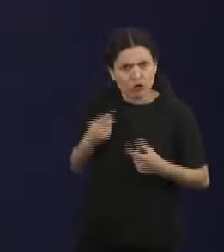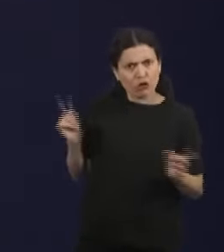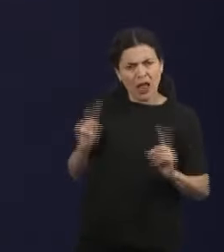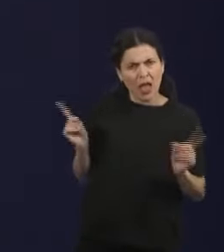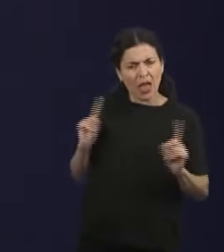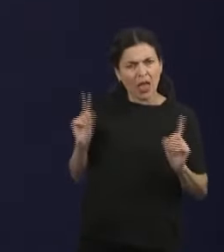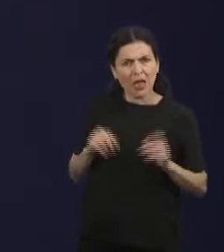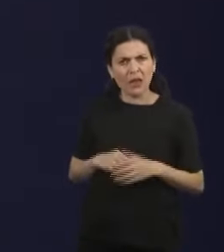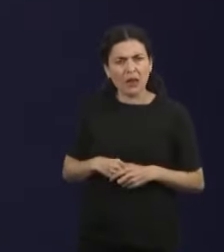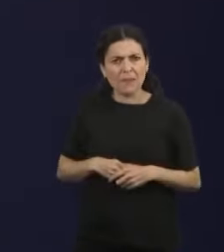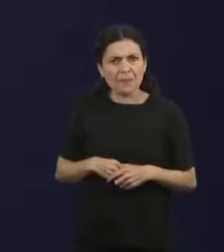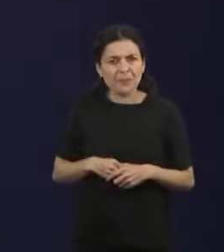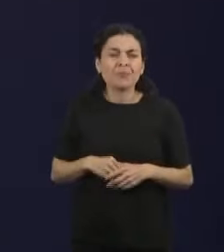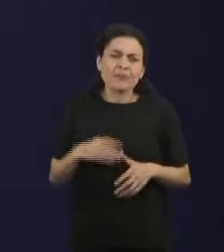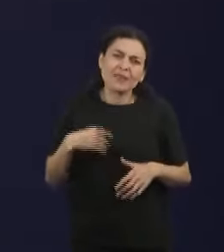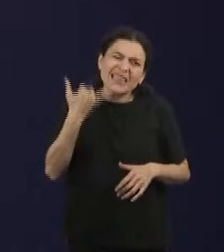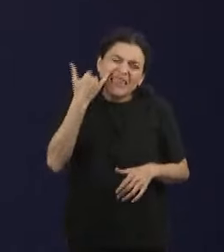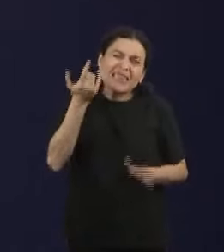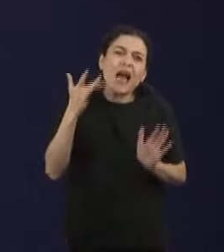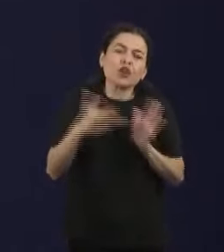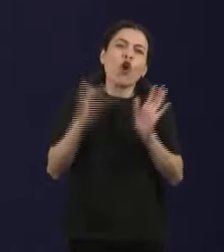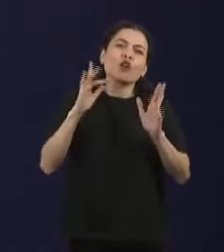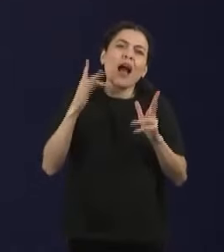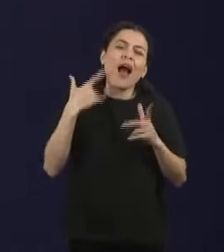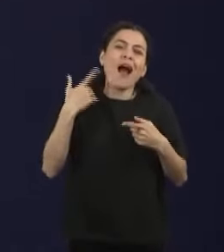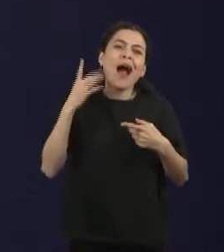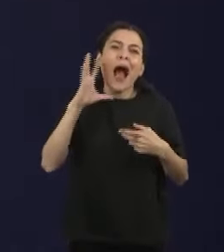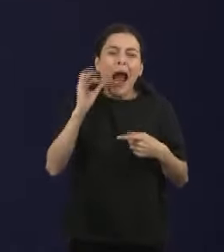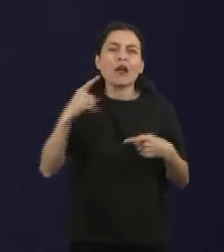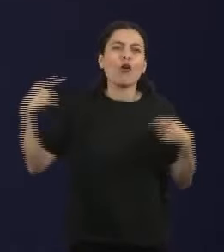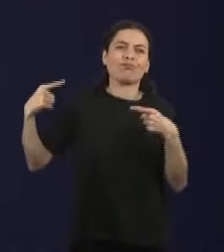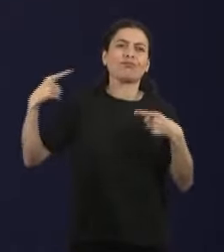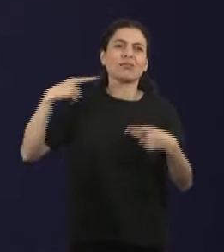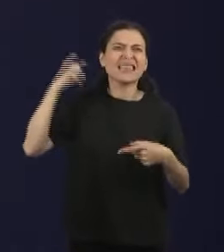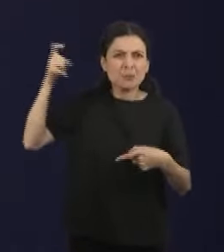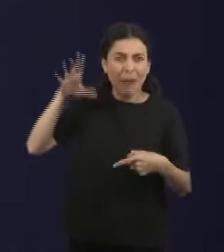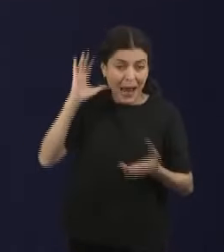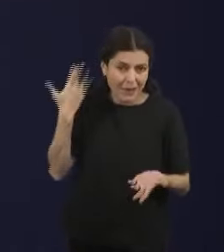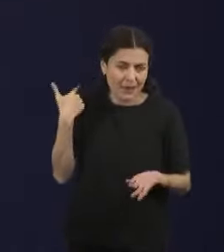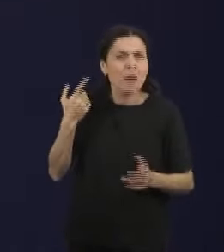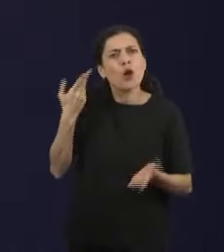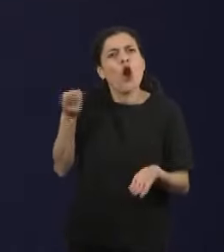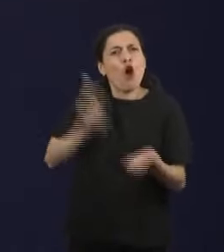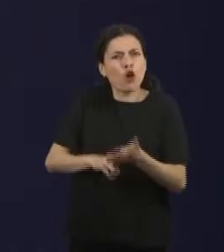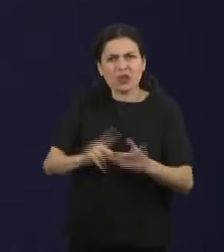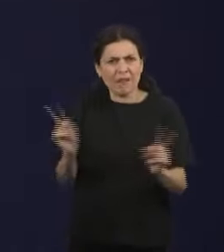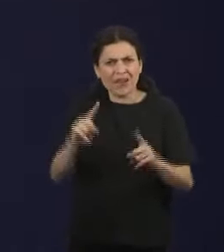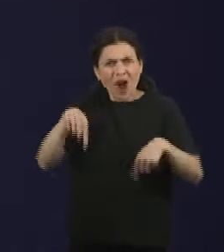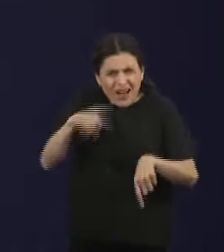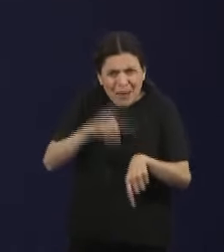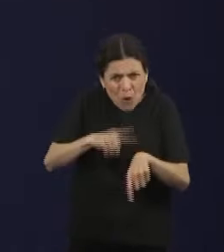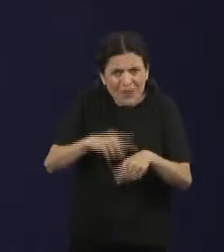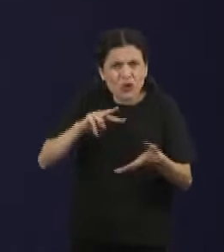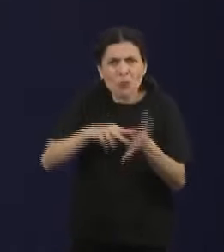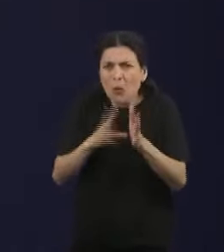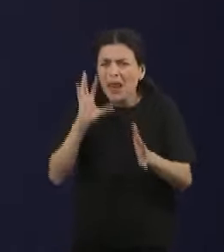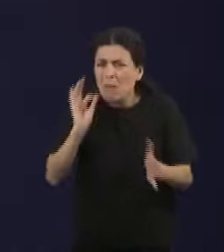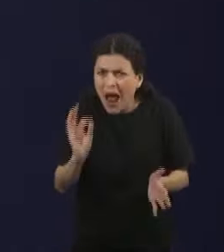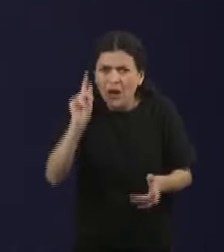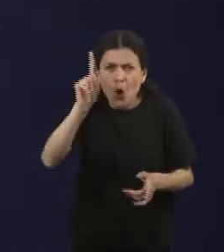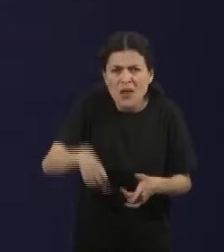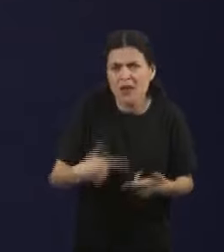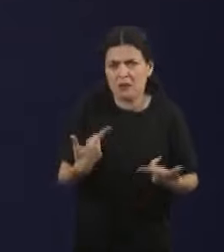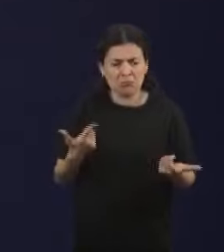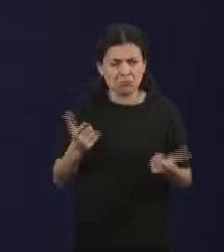algún algún malentendido pero pero no no no tenemos por tener ningún tipo de inconveniente y de hecho se